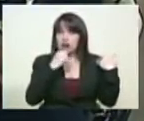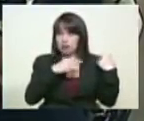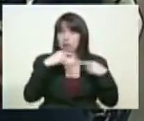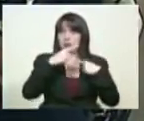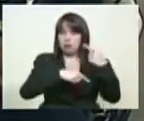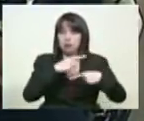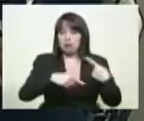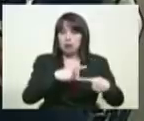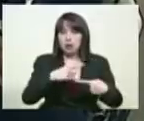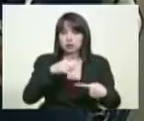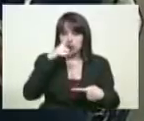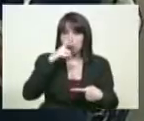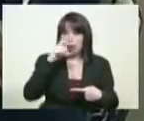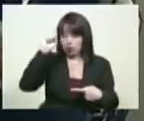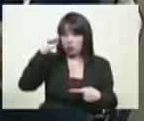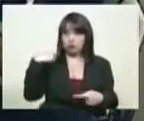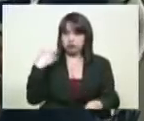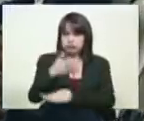caucho